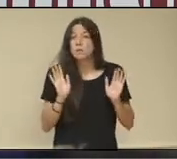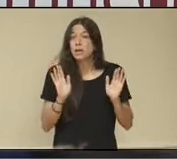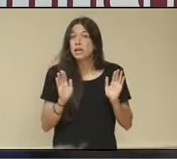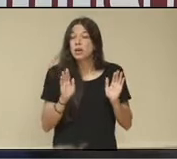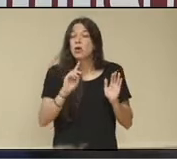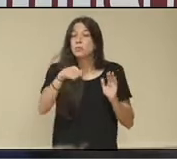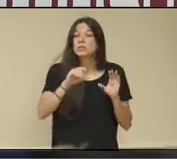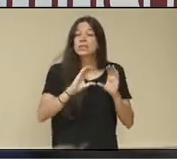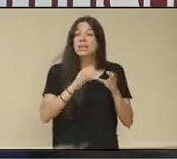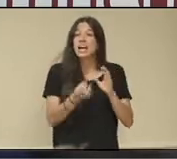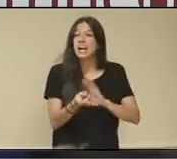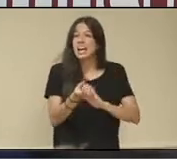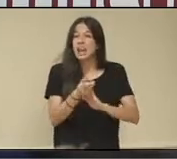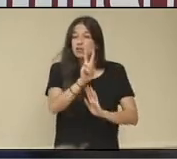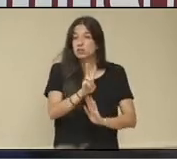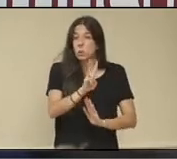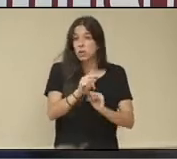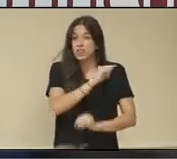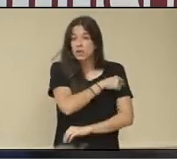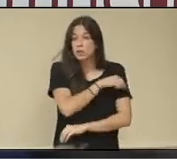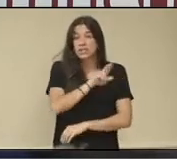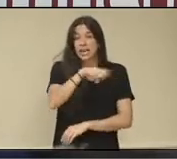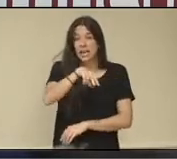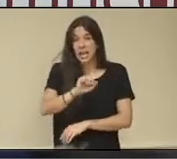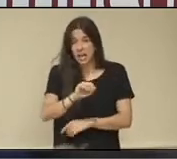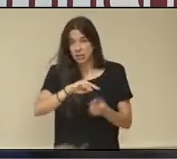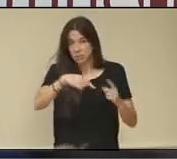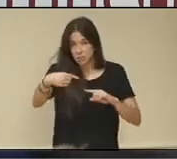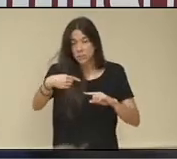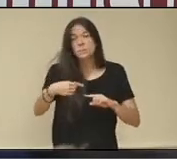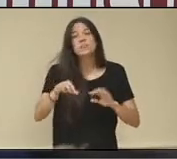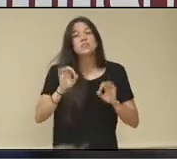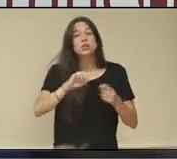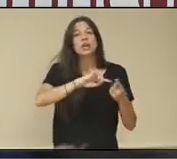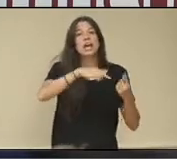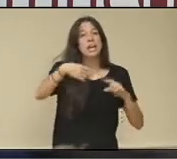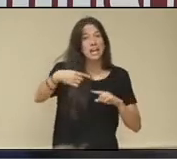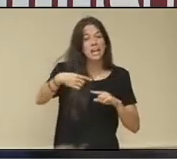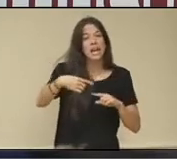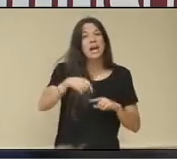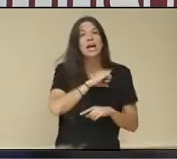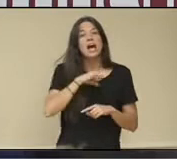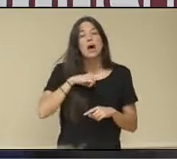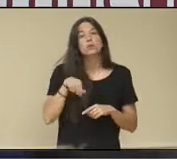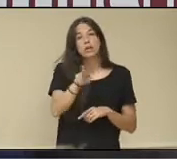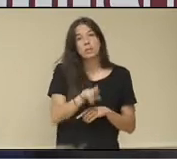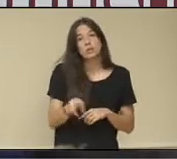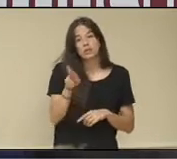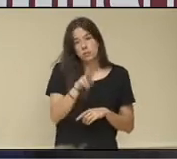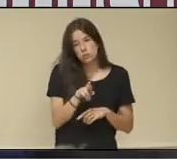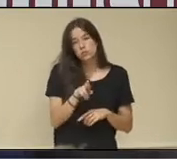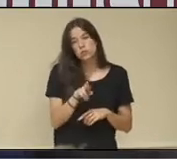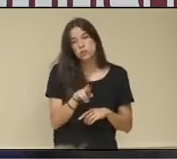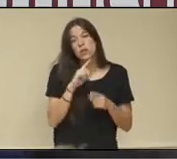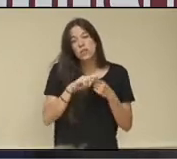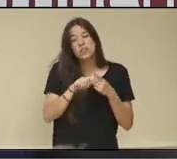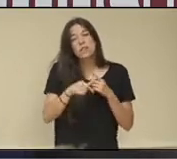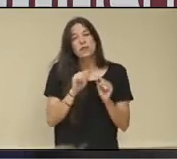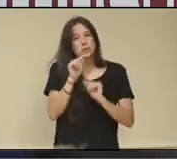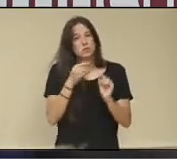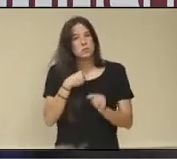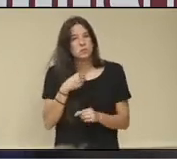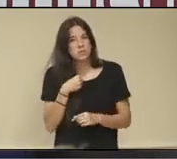segunda generación de vacunas de RNA, que son RNAs autorreplicativos derivados de virus, es